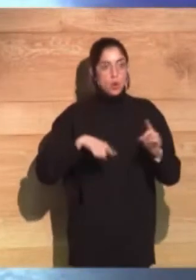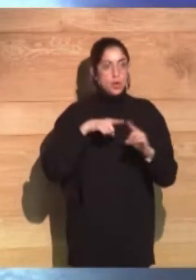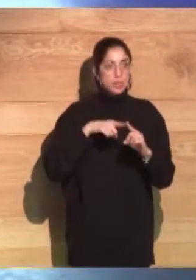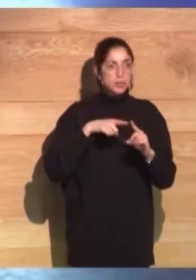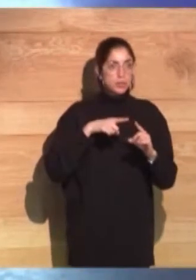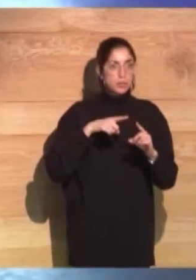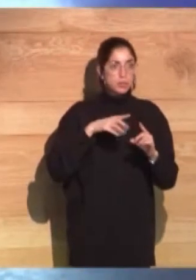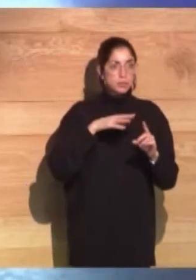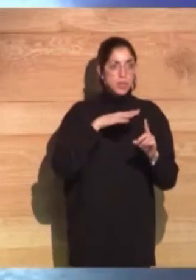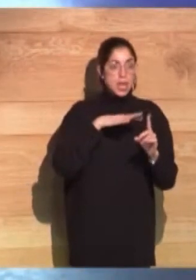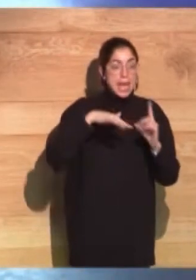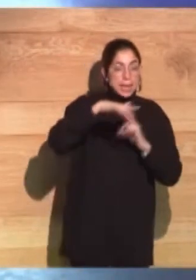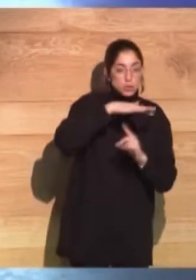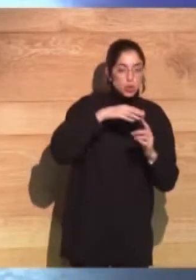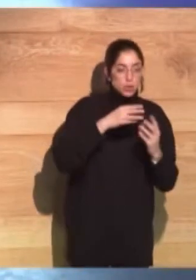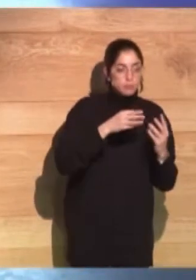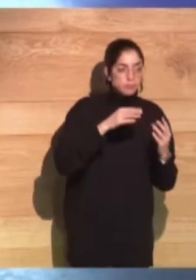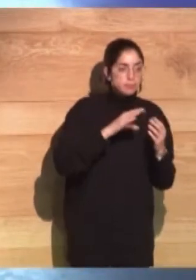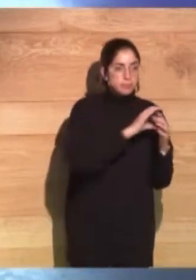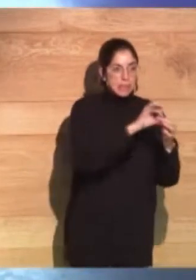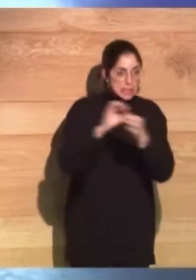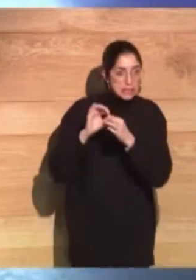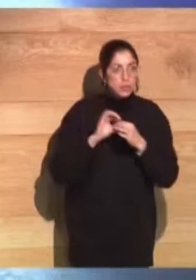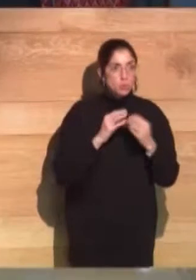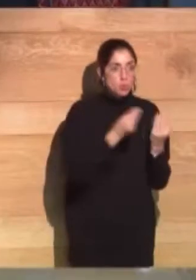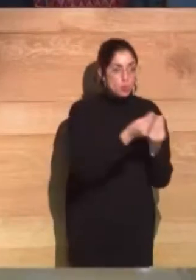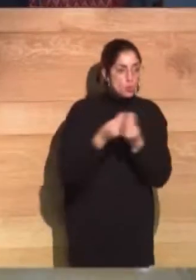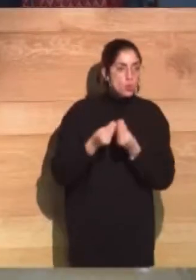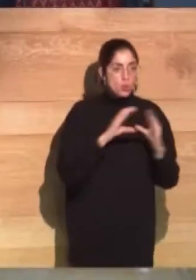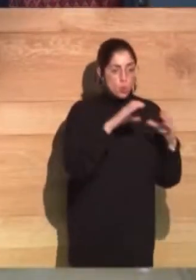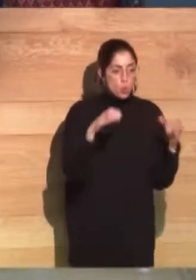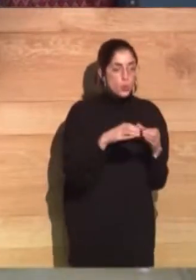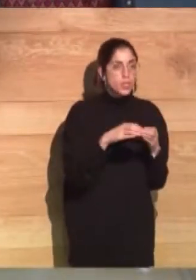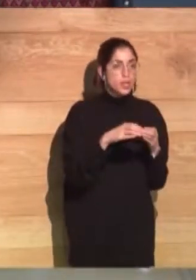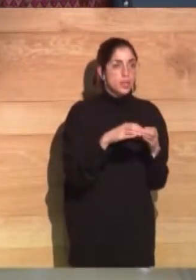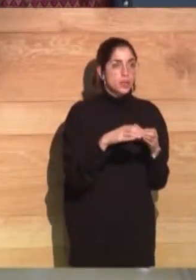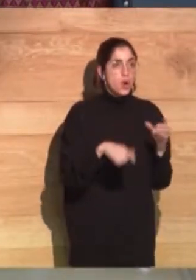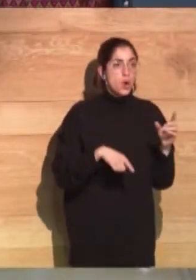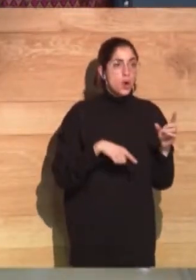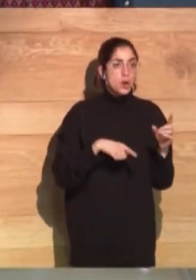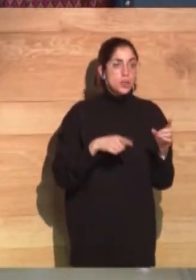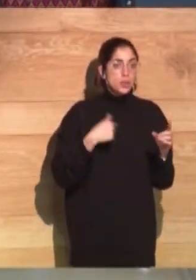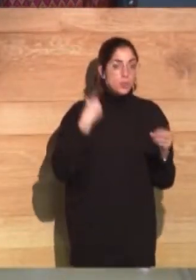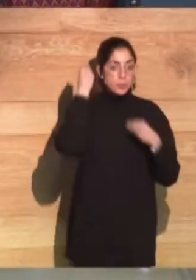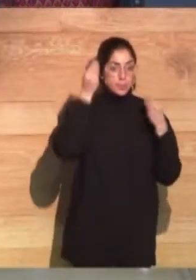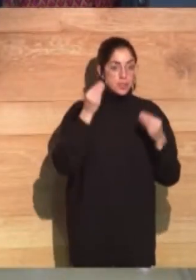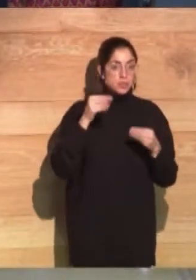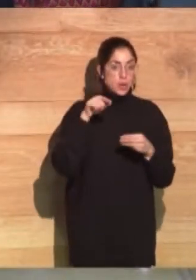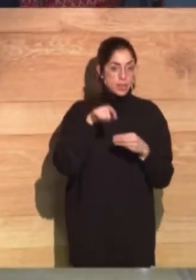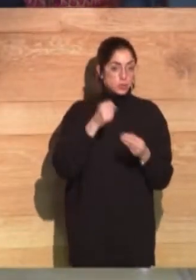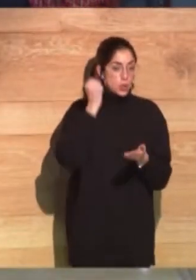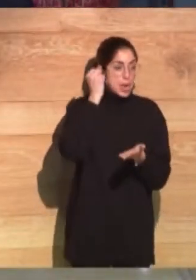agenda común, y me pregunto si ese es el reto para todos nosotros. No, la verdad es que no